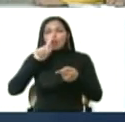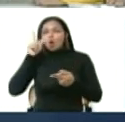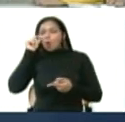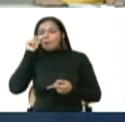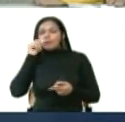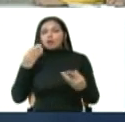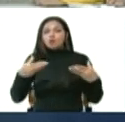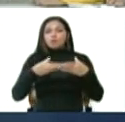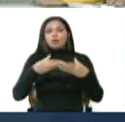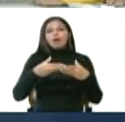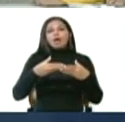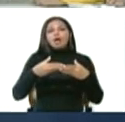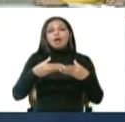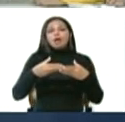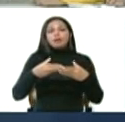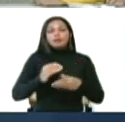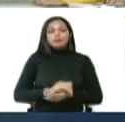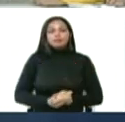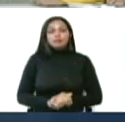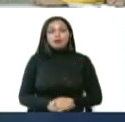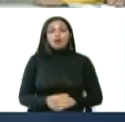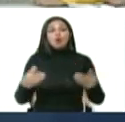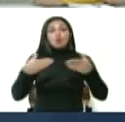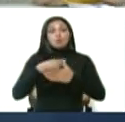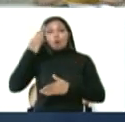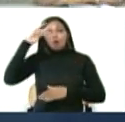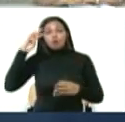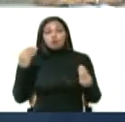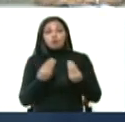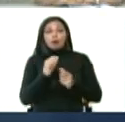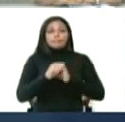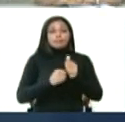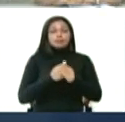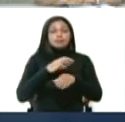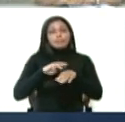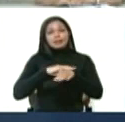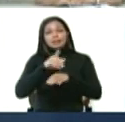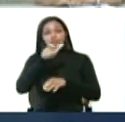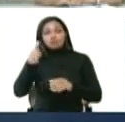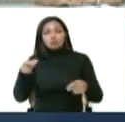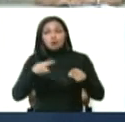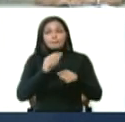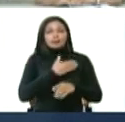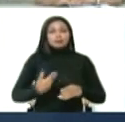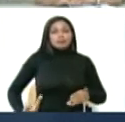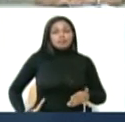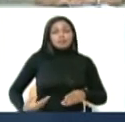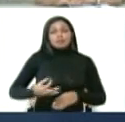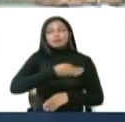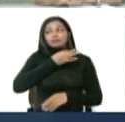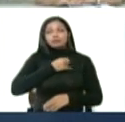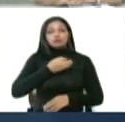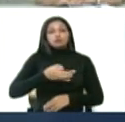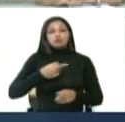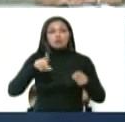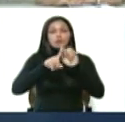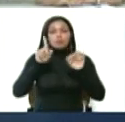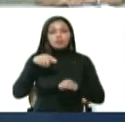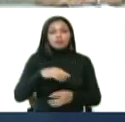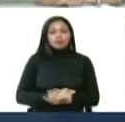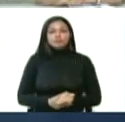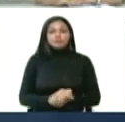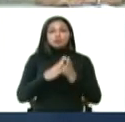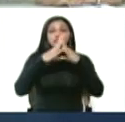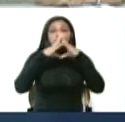al equipo cubano, y viceministros, viceministras, presidenta del Seguro Social,